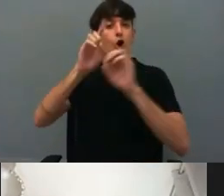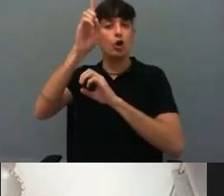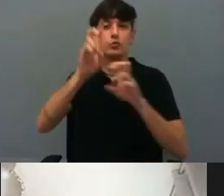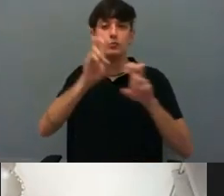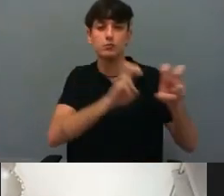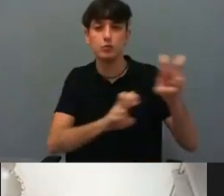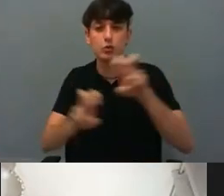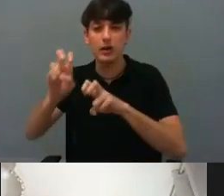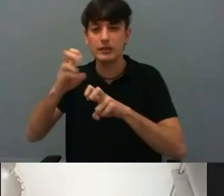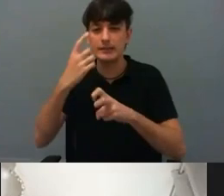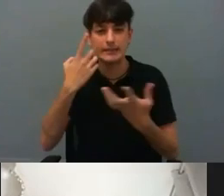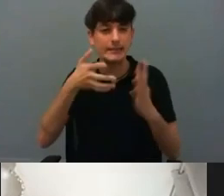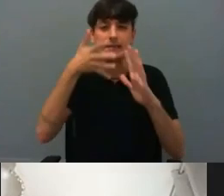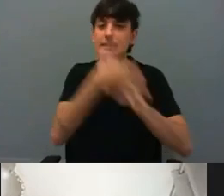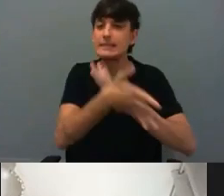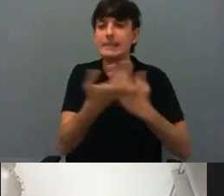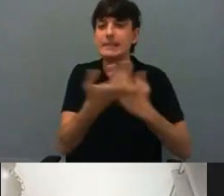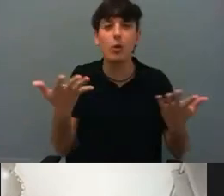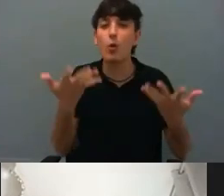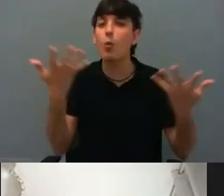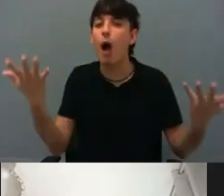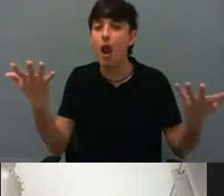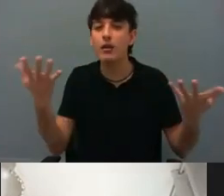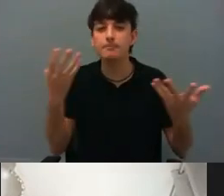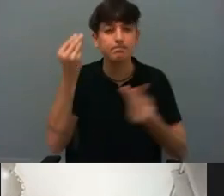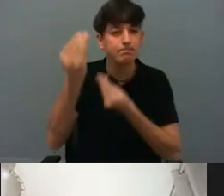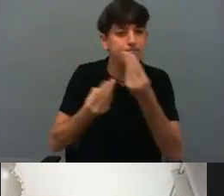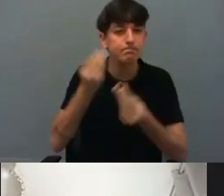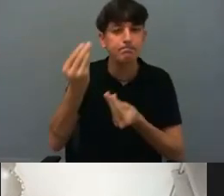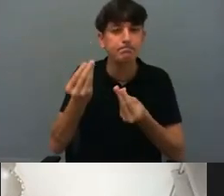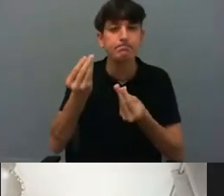sentido trascendente a los acontecimientos en mi vida.